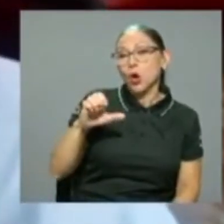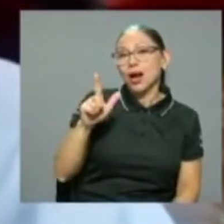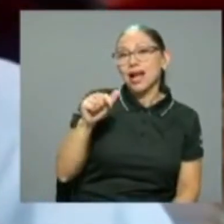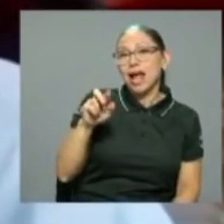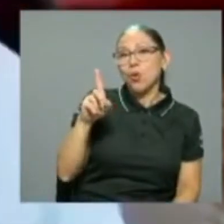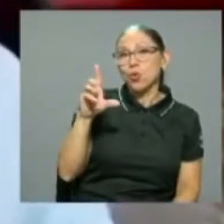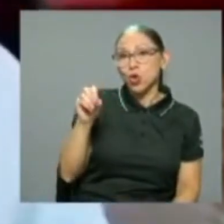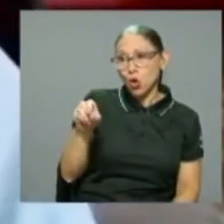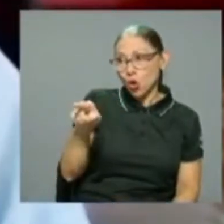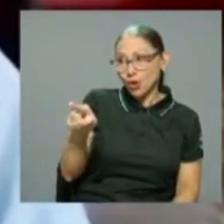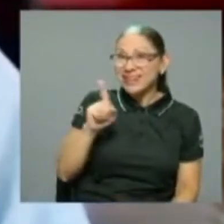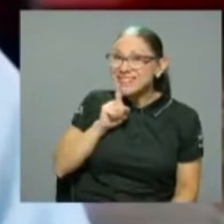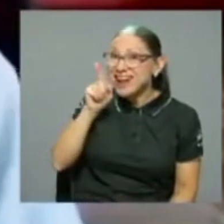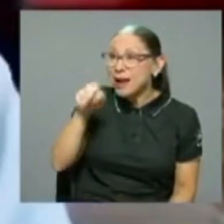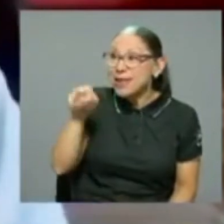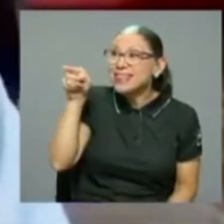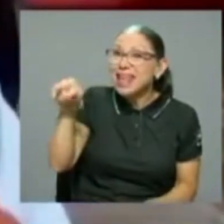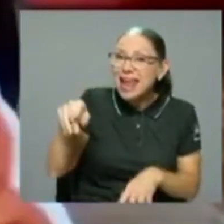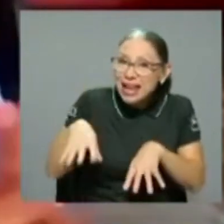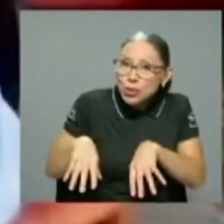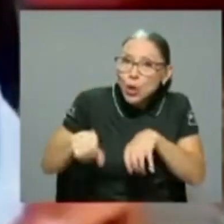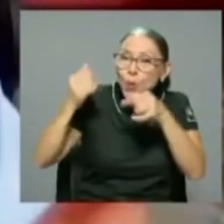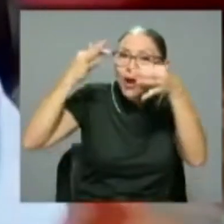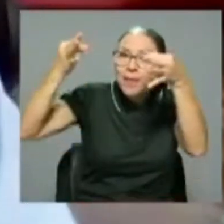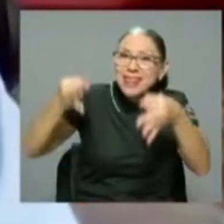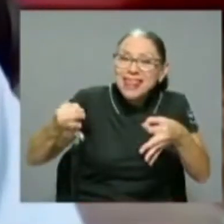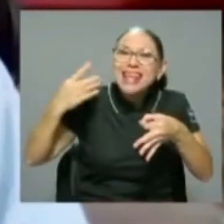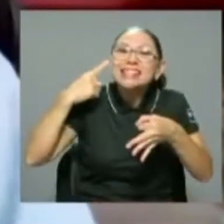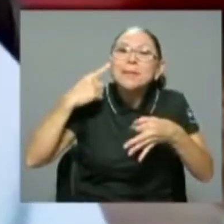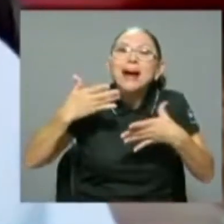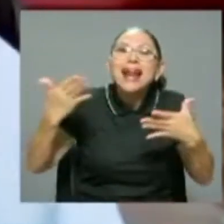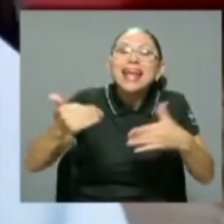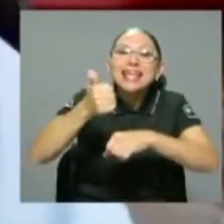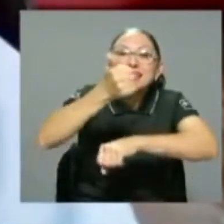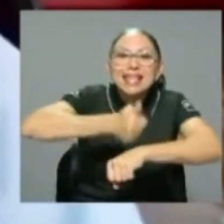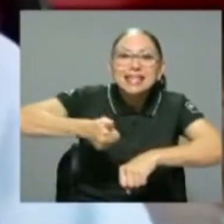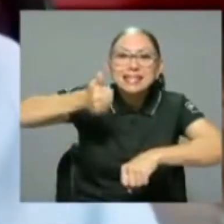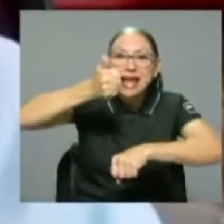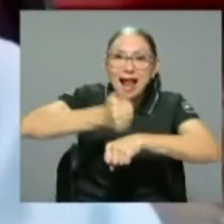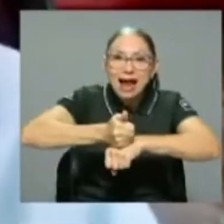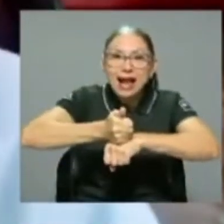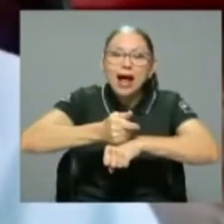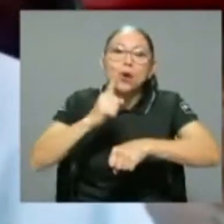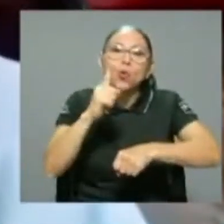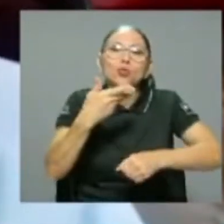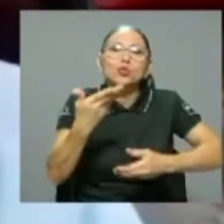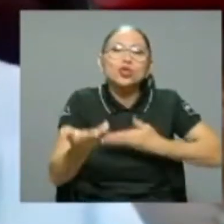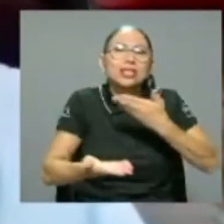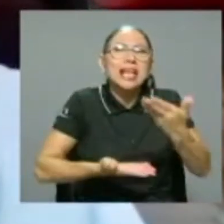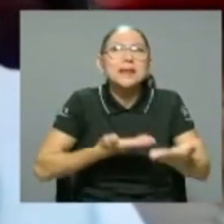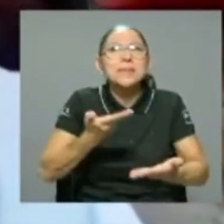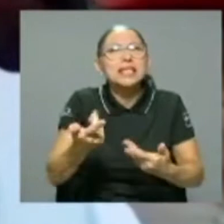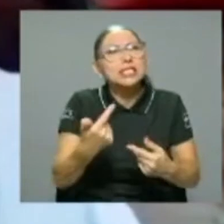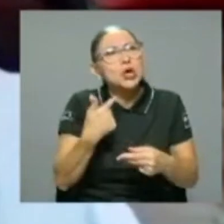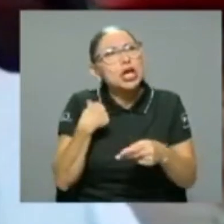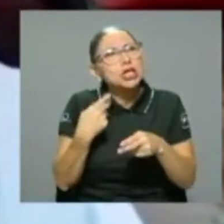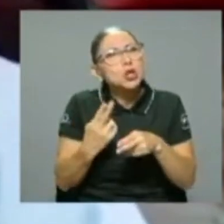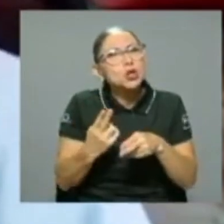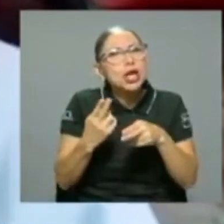medidas para que se instalara un servicio que yo lo llamaría de